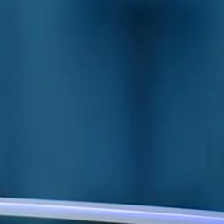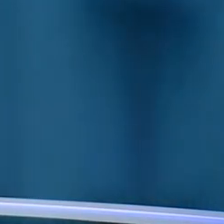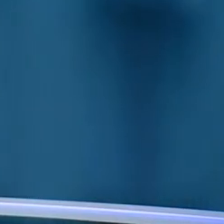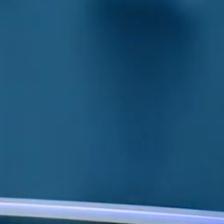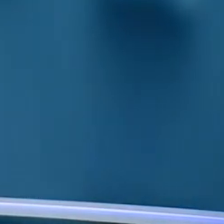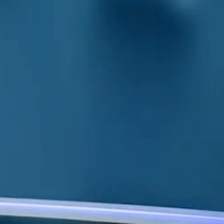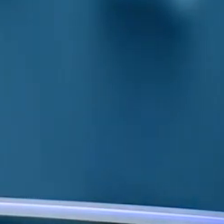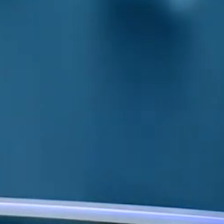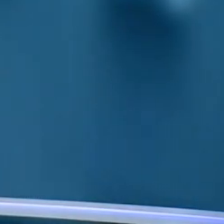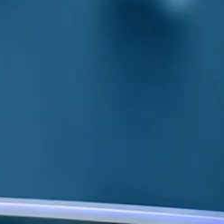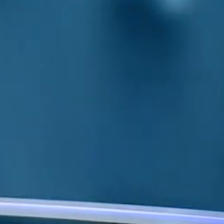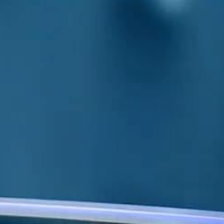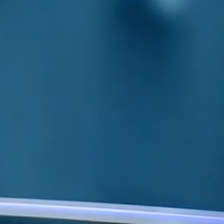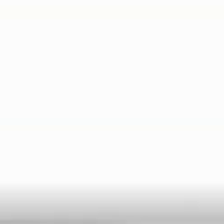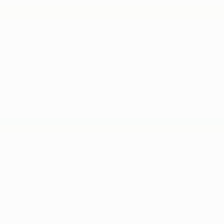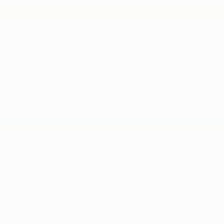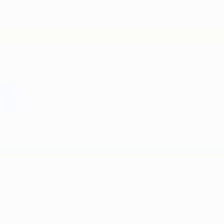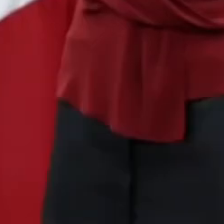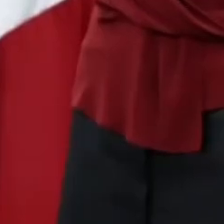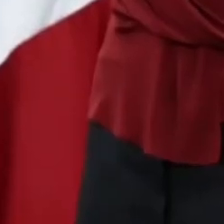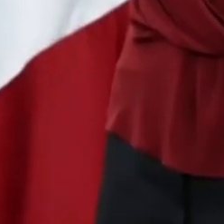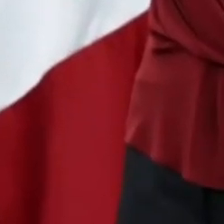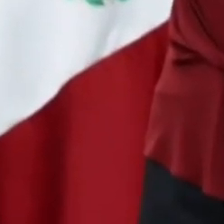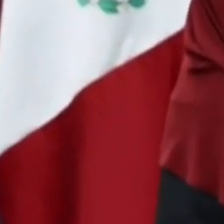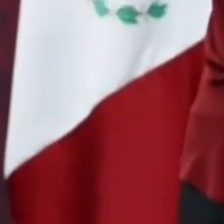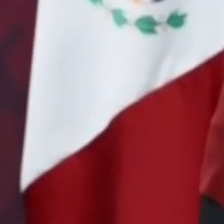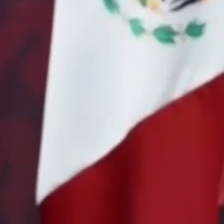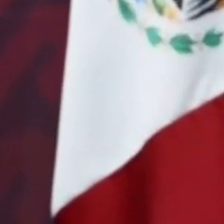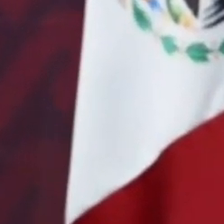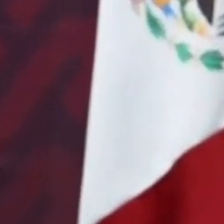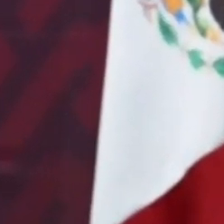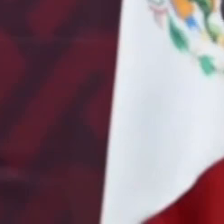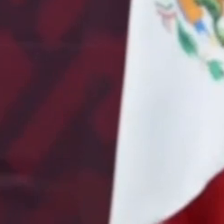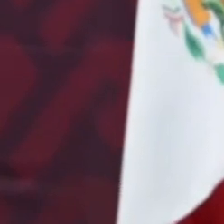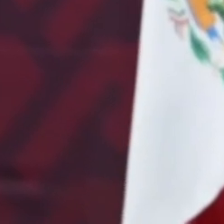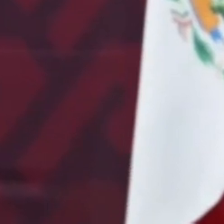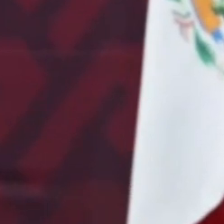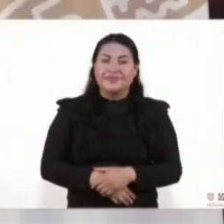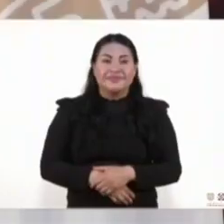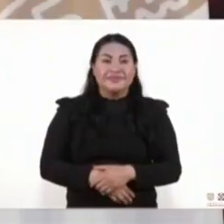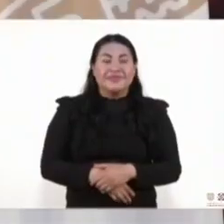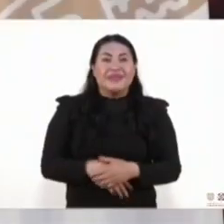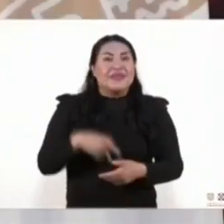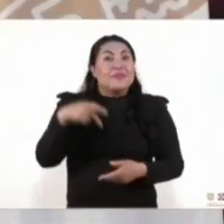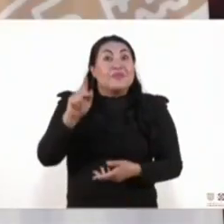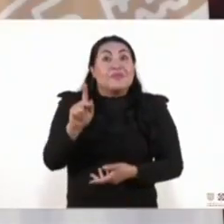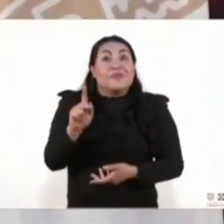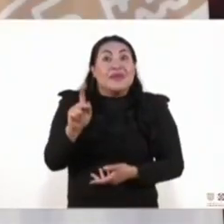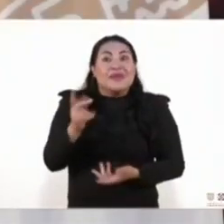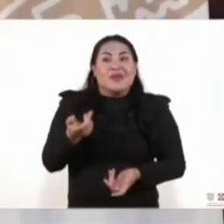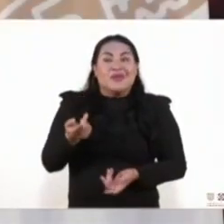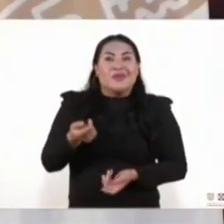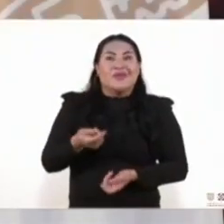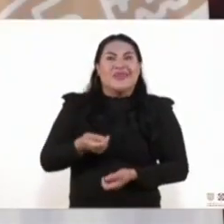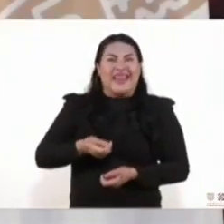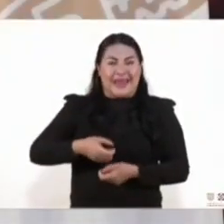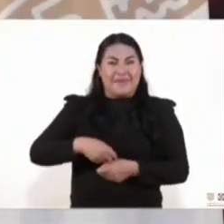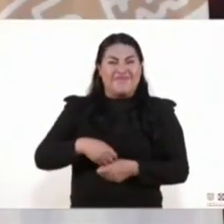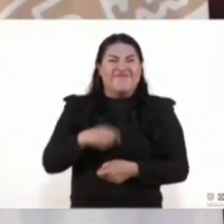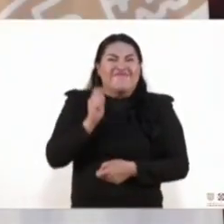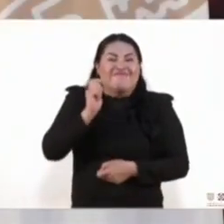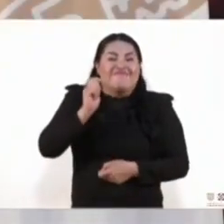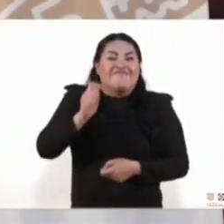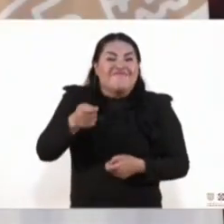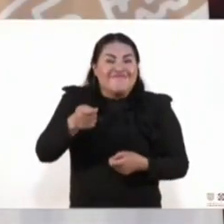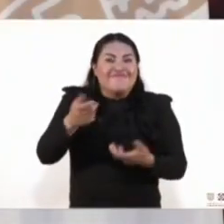van a transparentar. Les digo que están en contra de todo. En el fondo lo que hay en eso es un